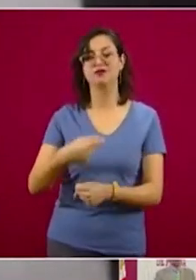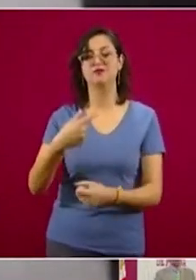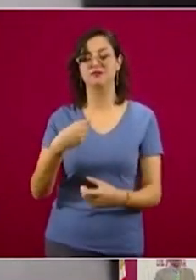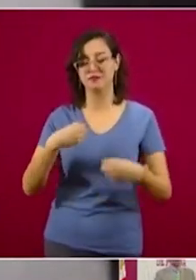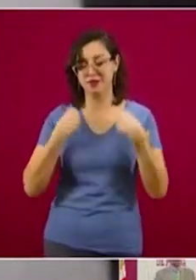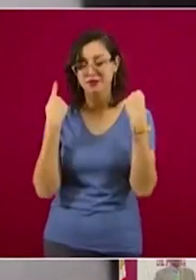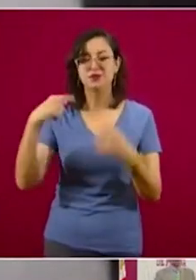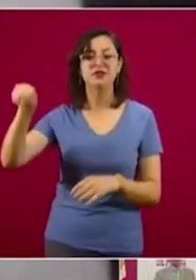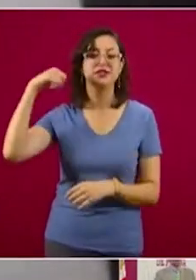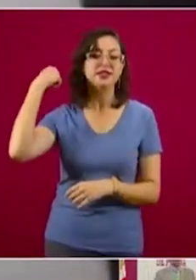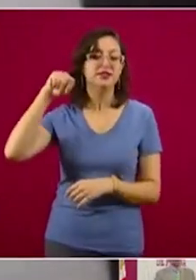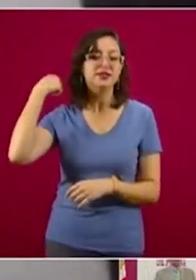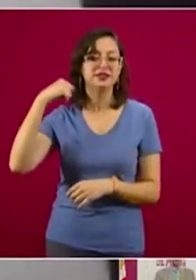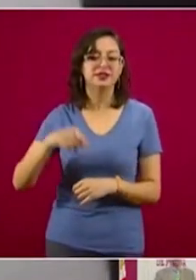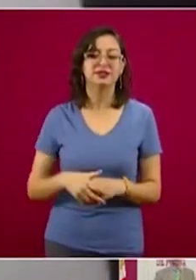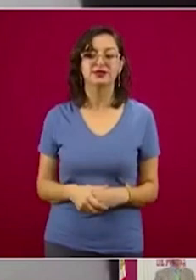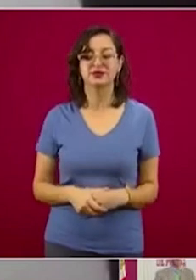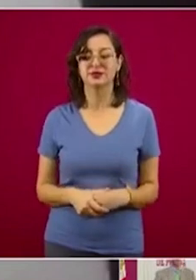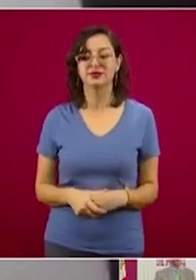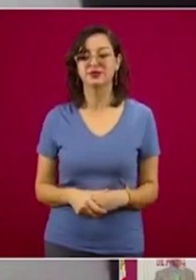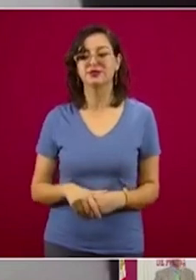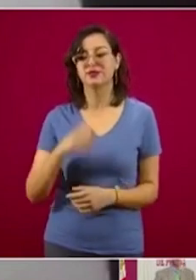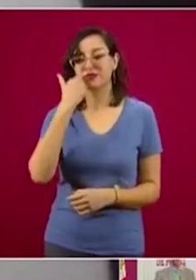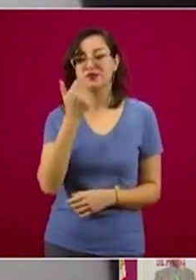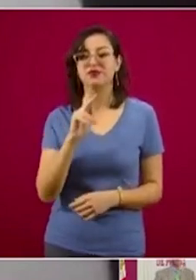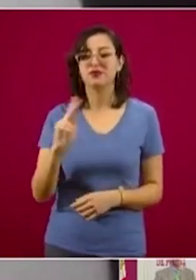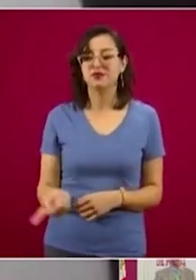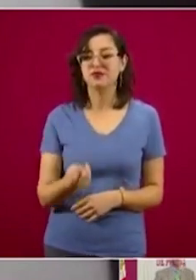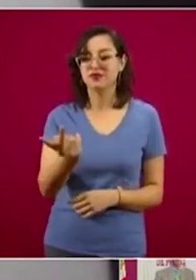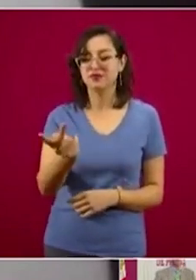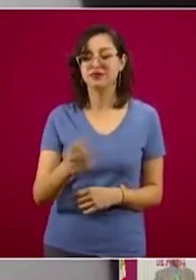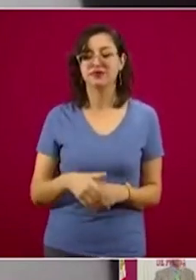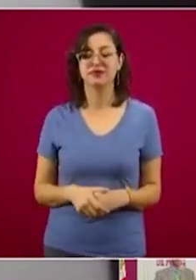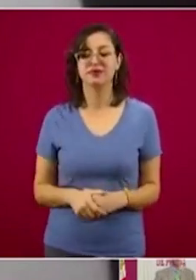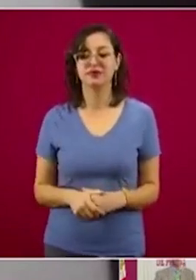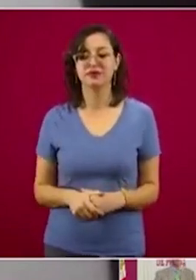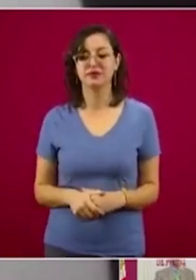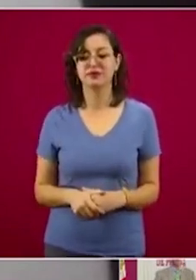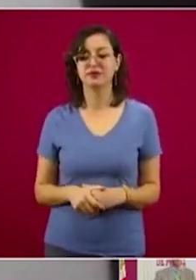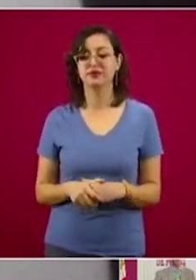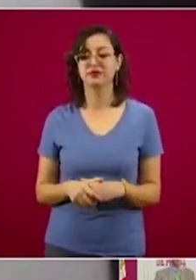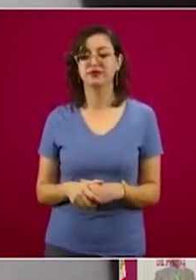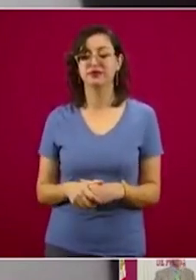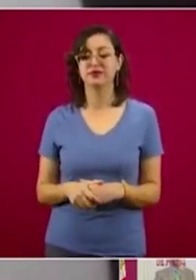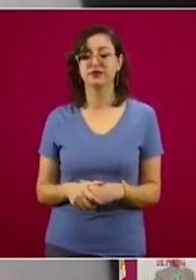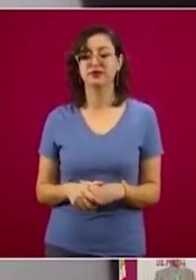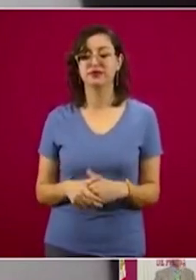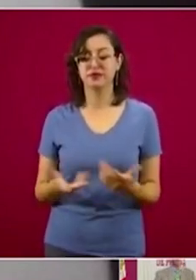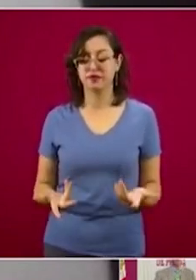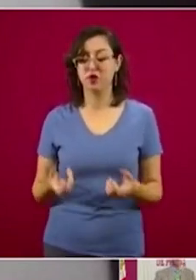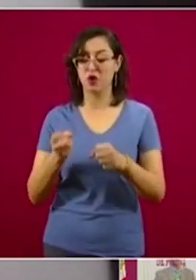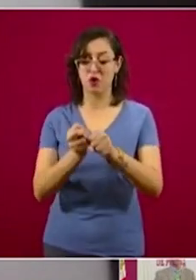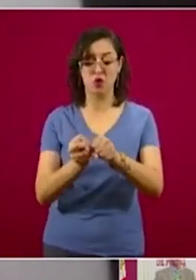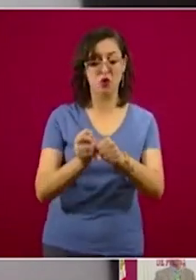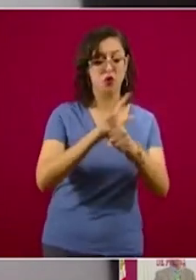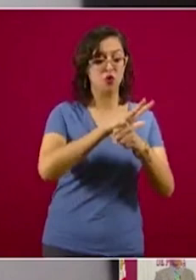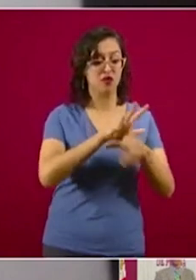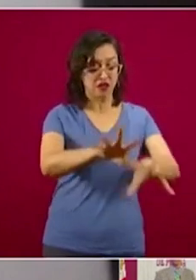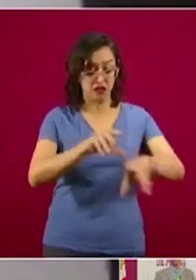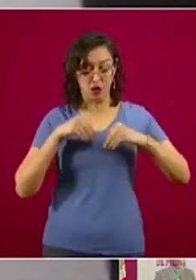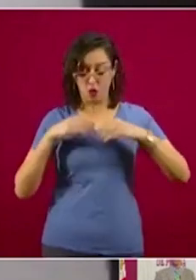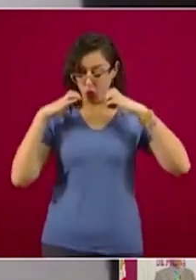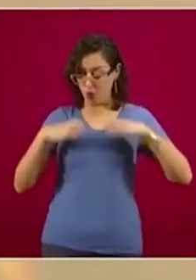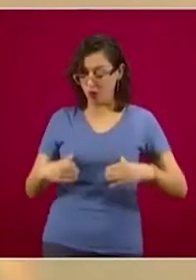trabajo mi pregunta es cómo actúa el coronavirus en nuestros cuerpos